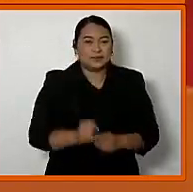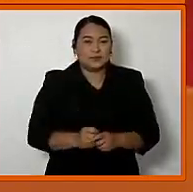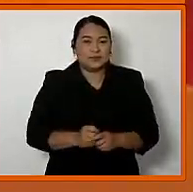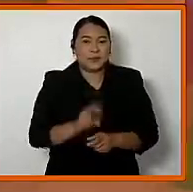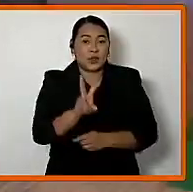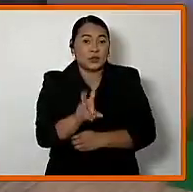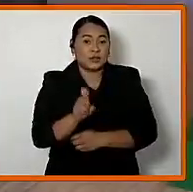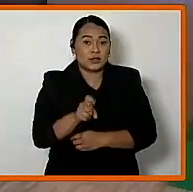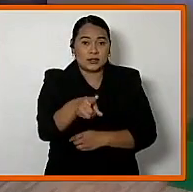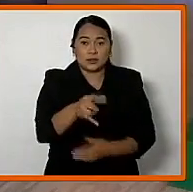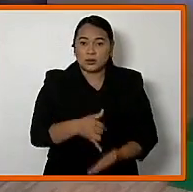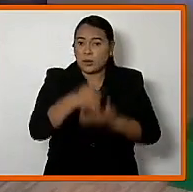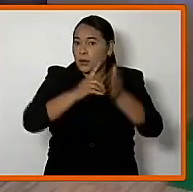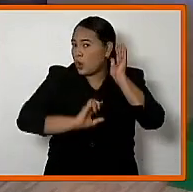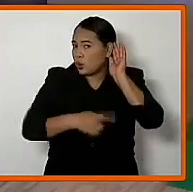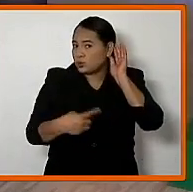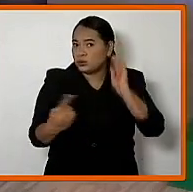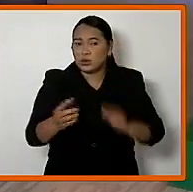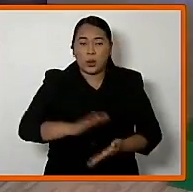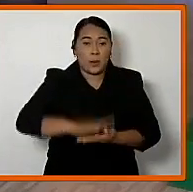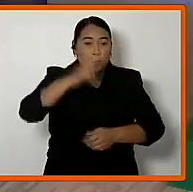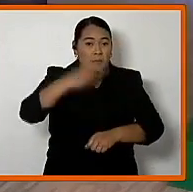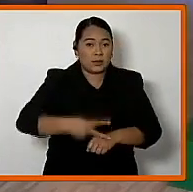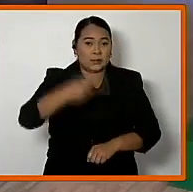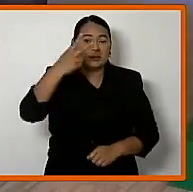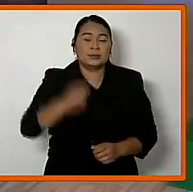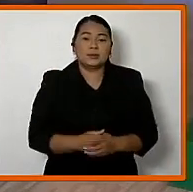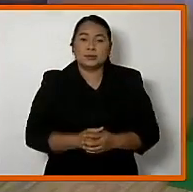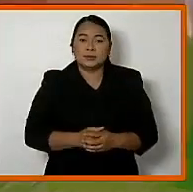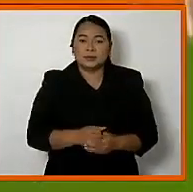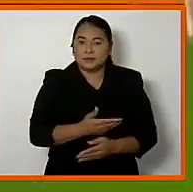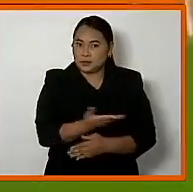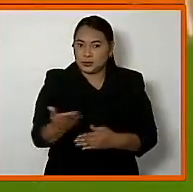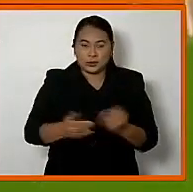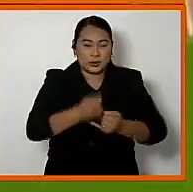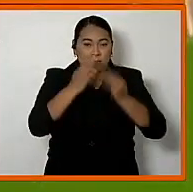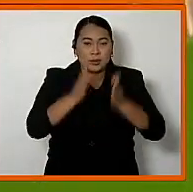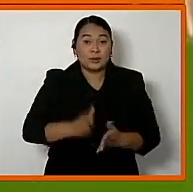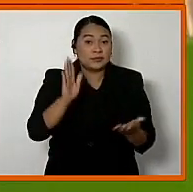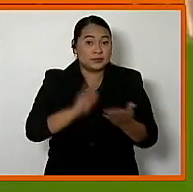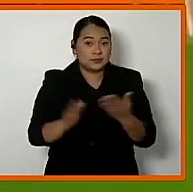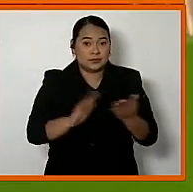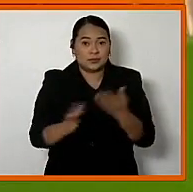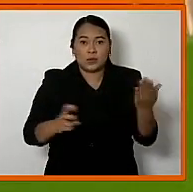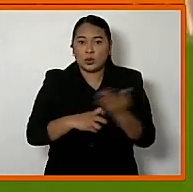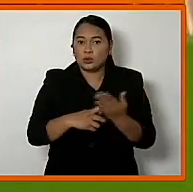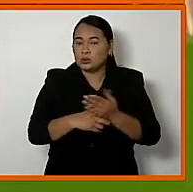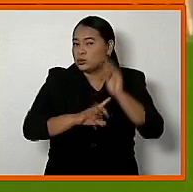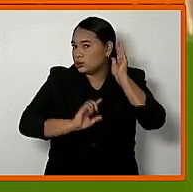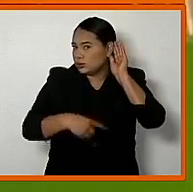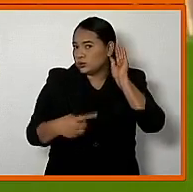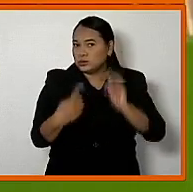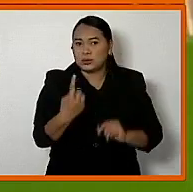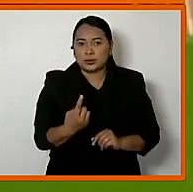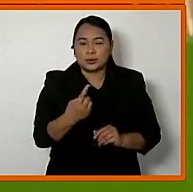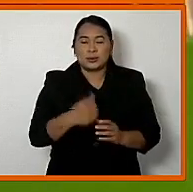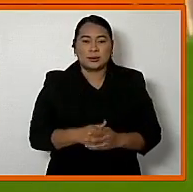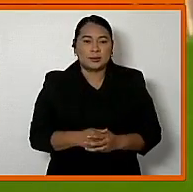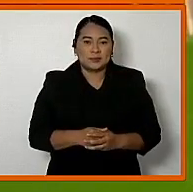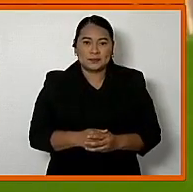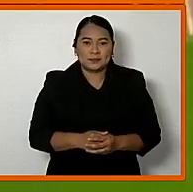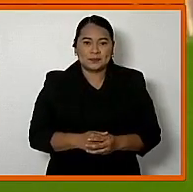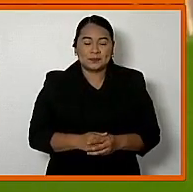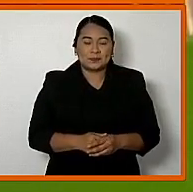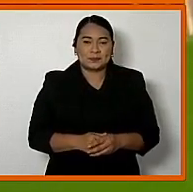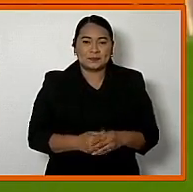2X, tu premio se multiplica por 2 esta mañana en Diaria. Si eres jugador para más 1, es momento de conocer el número ganador. Y este es...